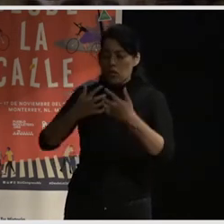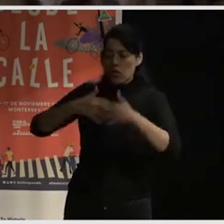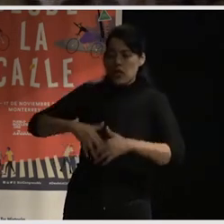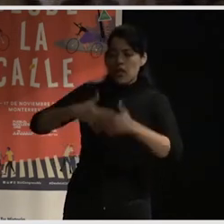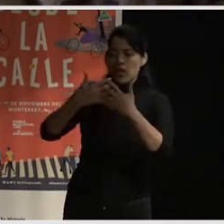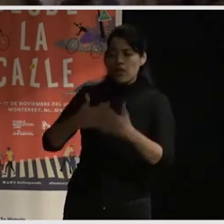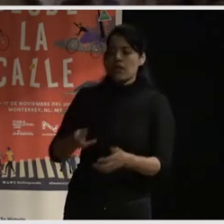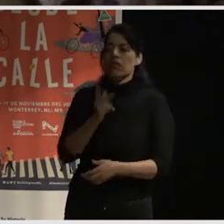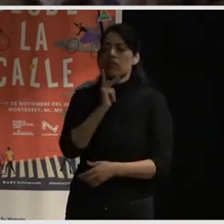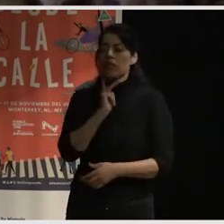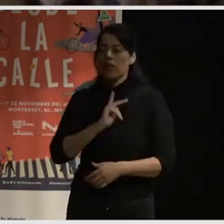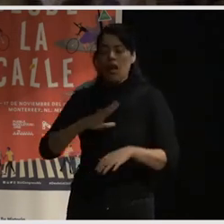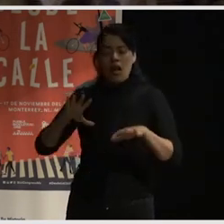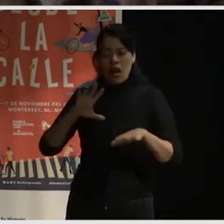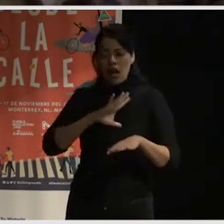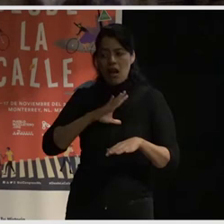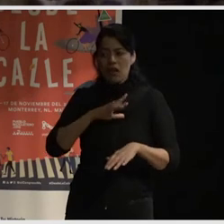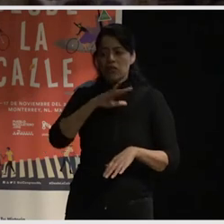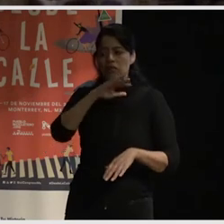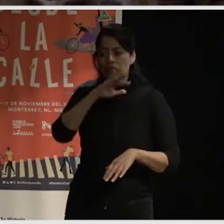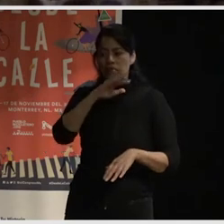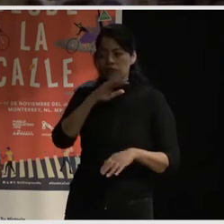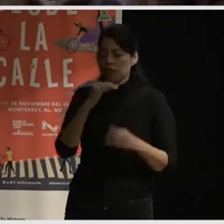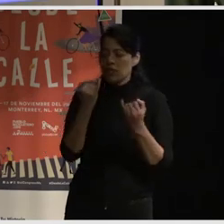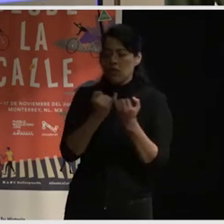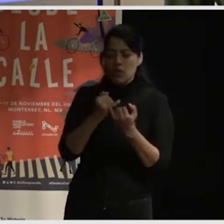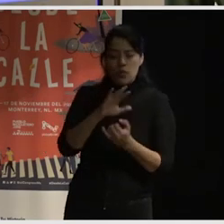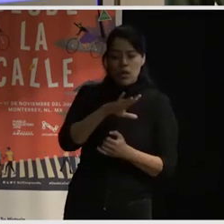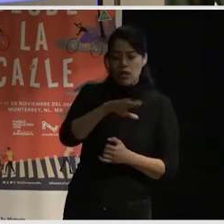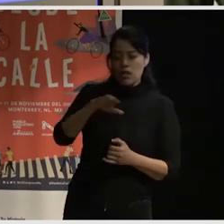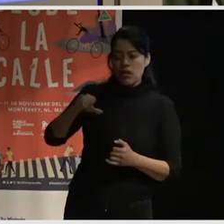así hay muchas contras mortales aunque se den en el mar